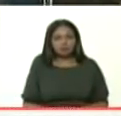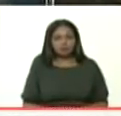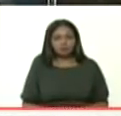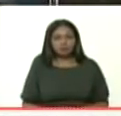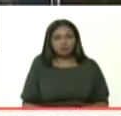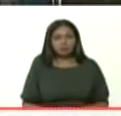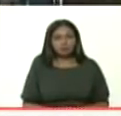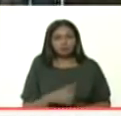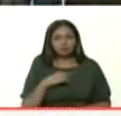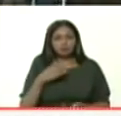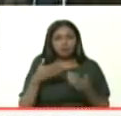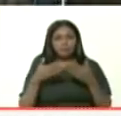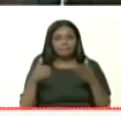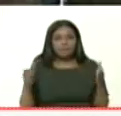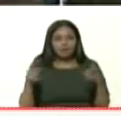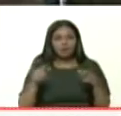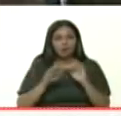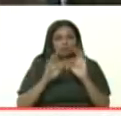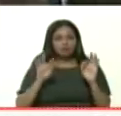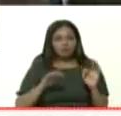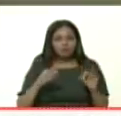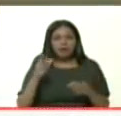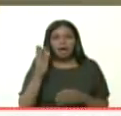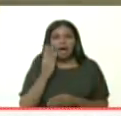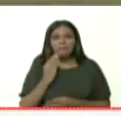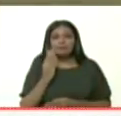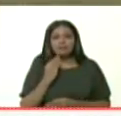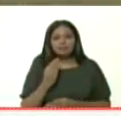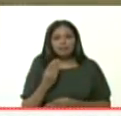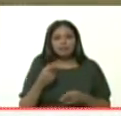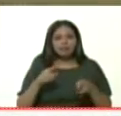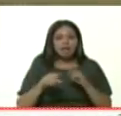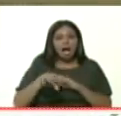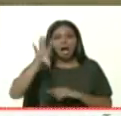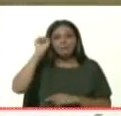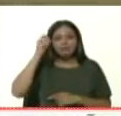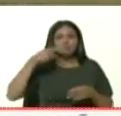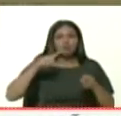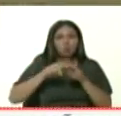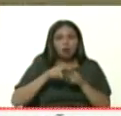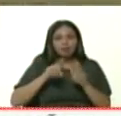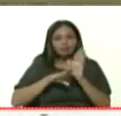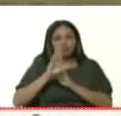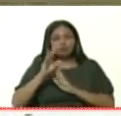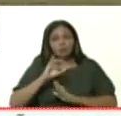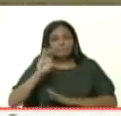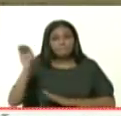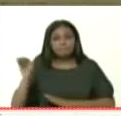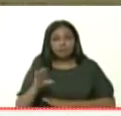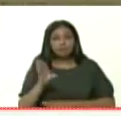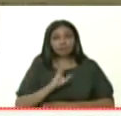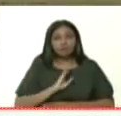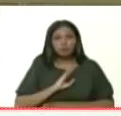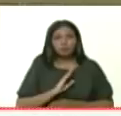Estamos de puertas abiertas para aprender de las experiencias que ustedes desarrollan en sus países.